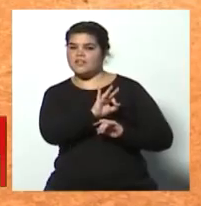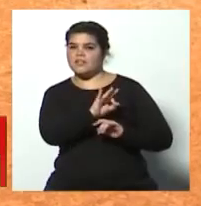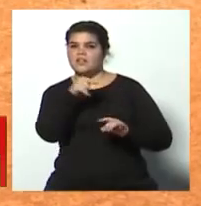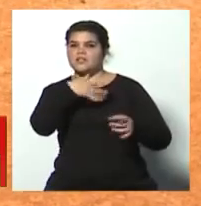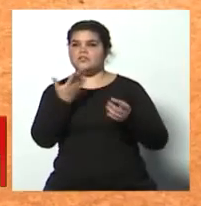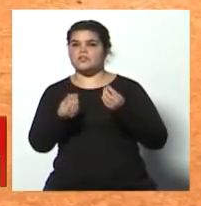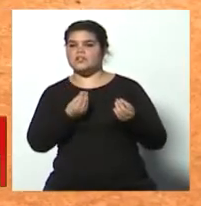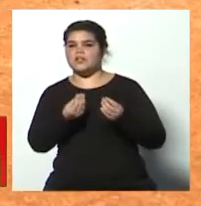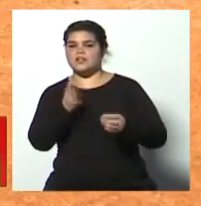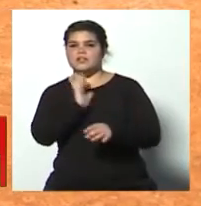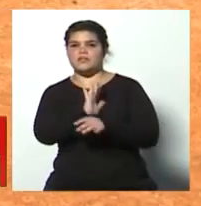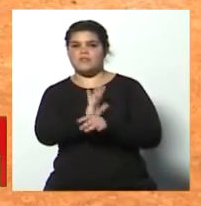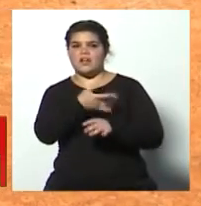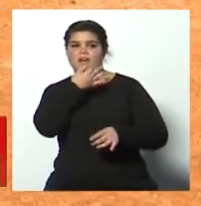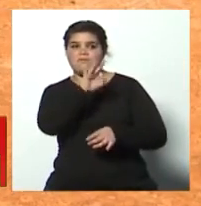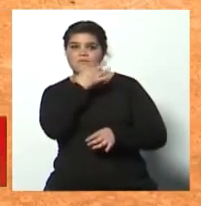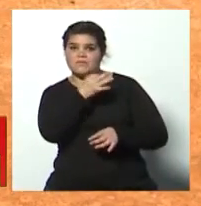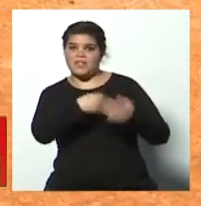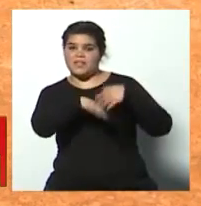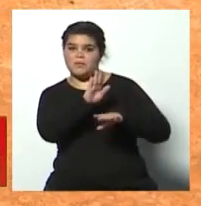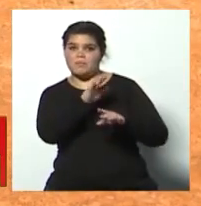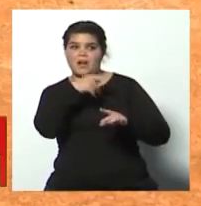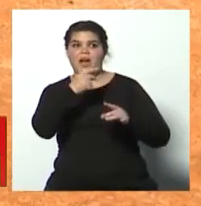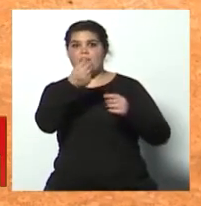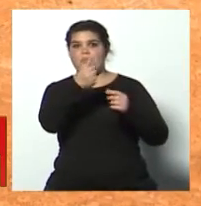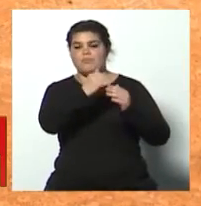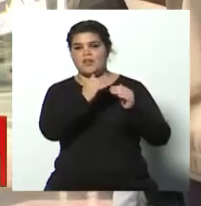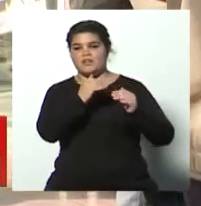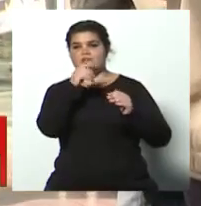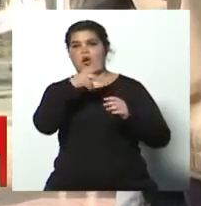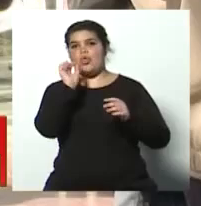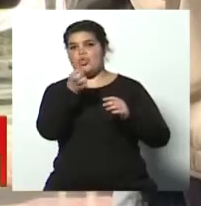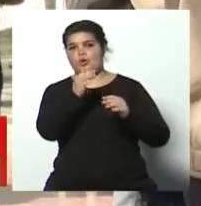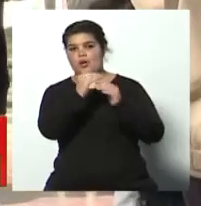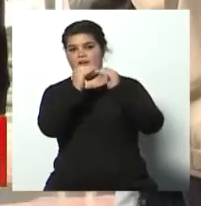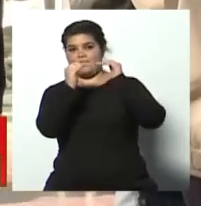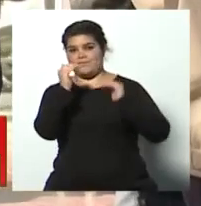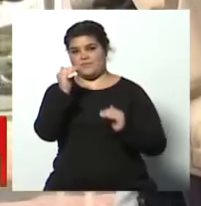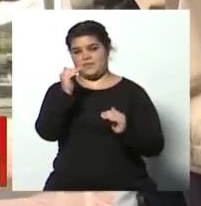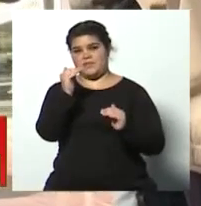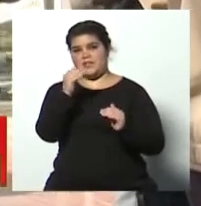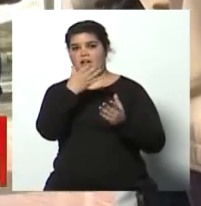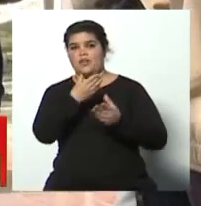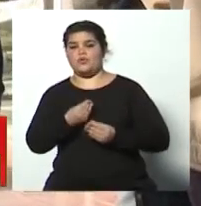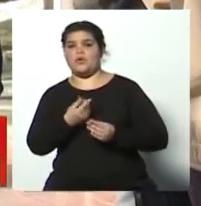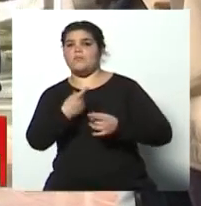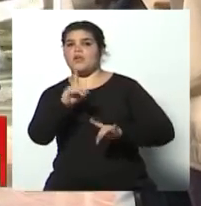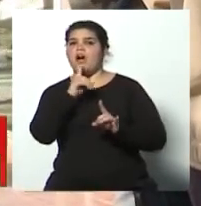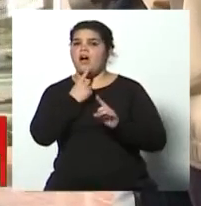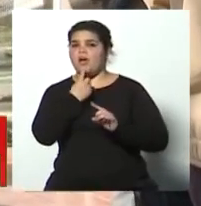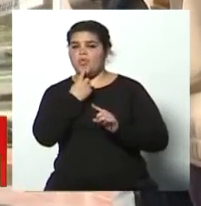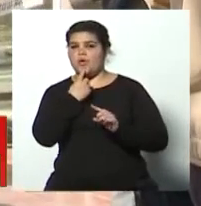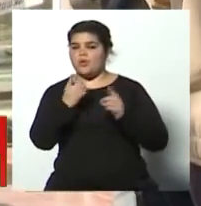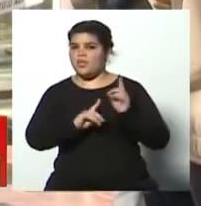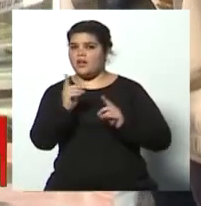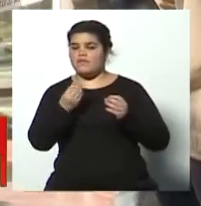términos económicos que si hay mayor oferta, el precio de ese bien, en este caso el precio del dólar, bajaría. Pero el nivel de incertidumbre es tan